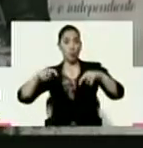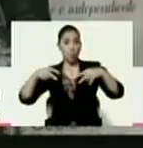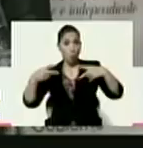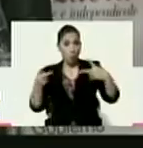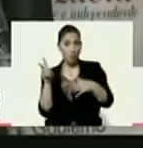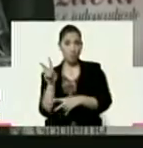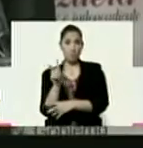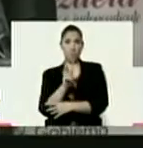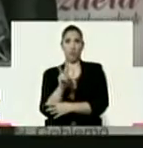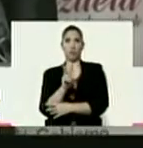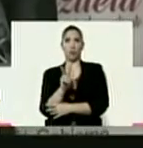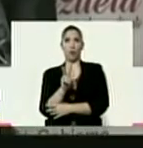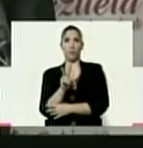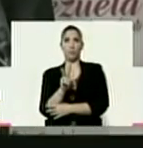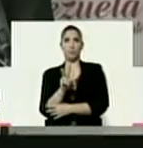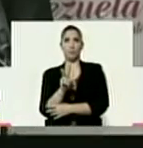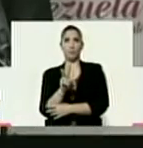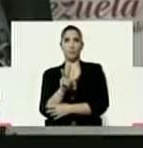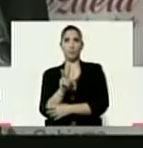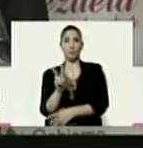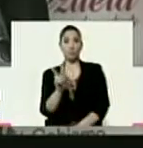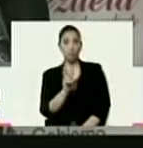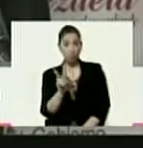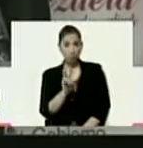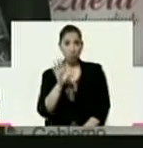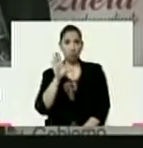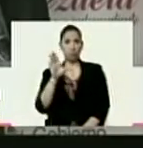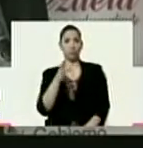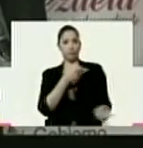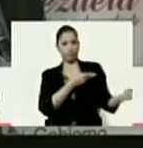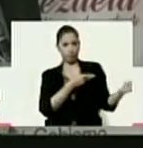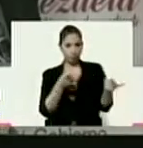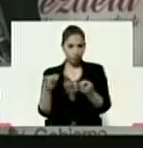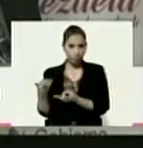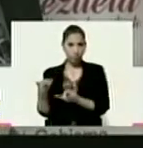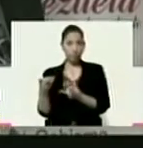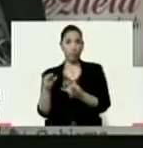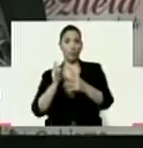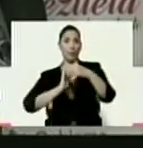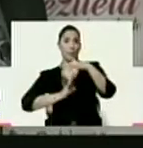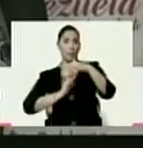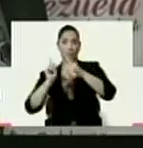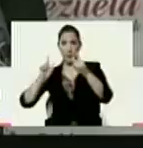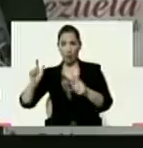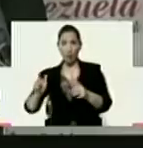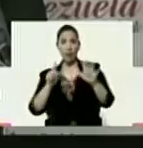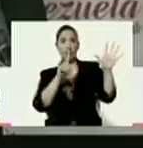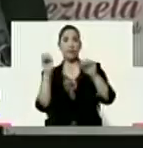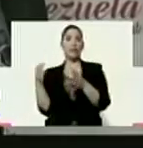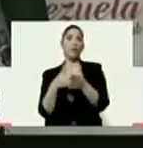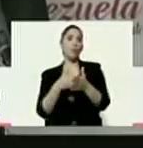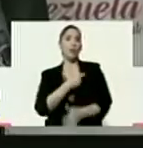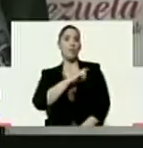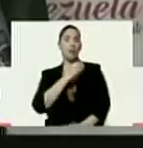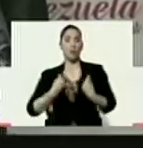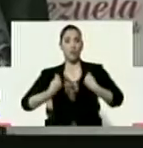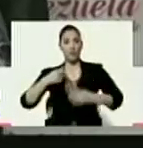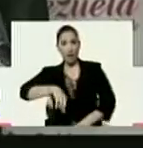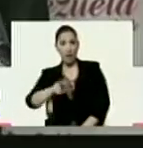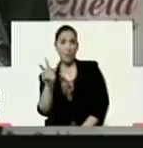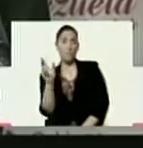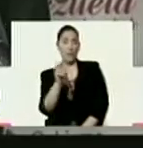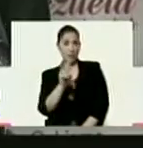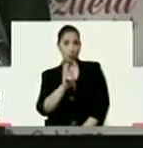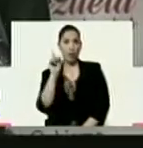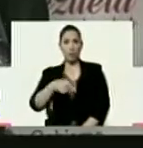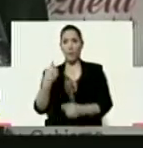en Venezuela, Venezuela es un país receptor de migración 600.000 españoles viven en Venezuela,